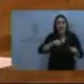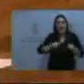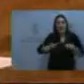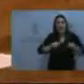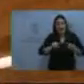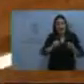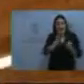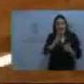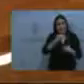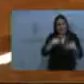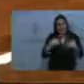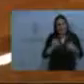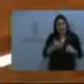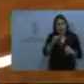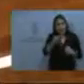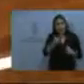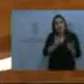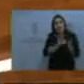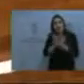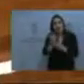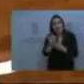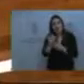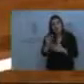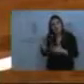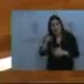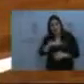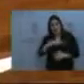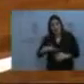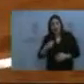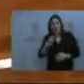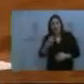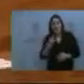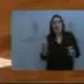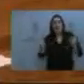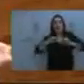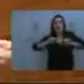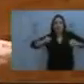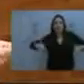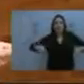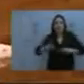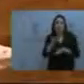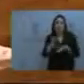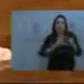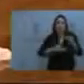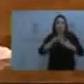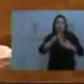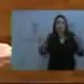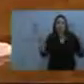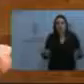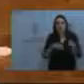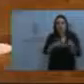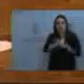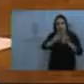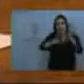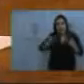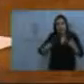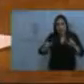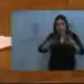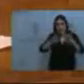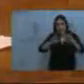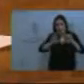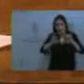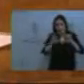y del Servicio Cántabro de Salud firmaron en Cabezón de la Sala un acuerdo de colaboración para mejorar la accesibilidad de las personas que viven en